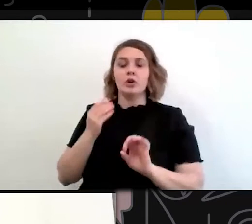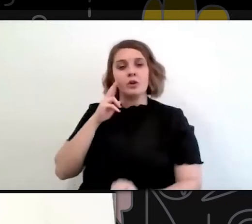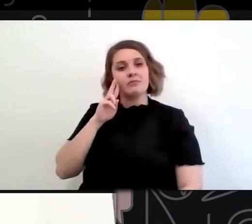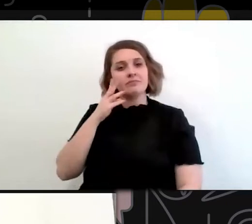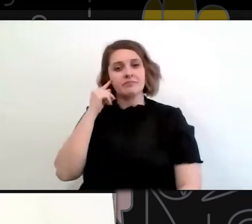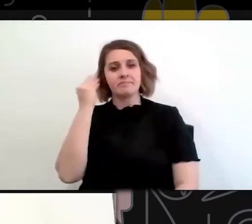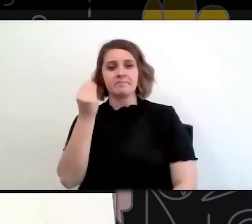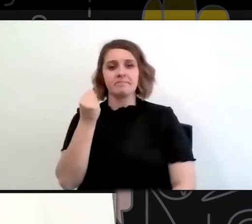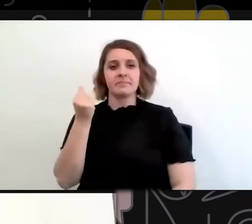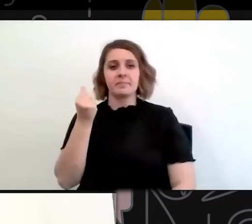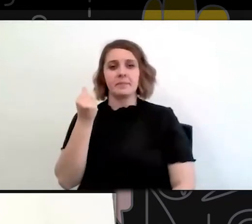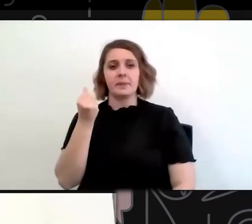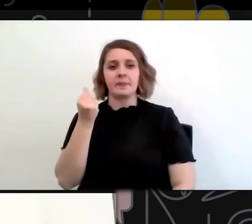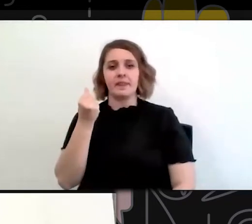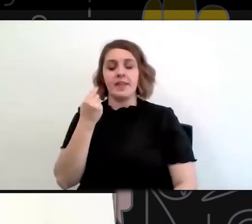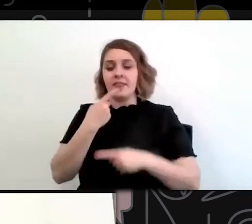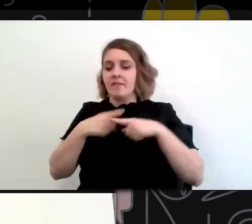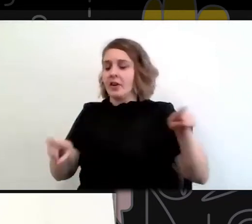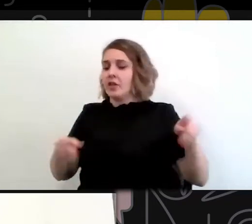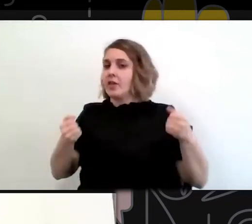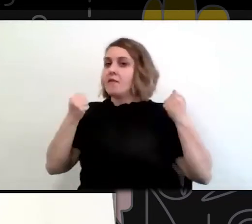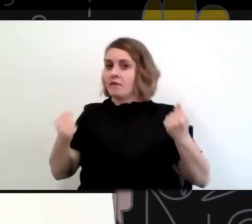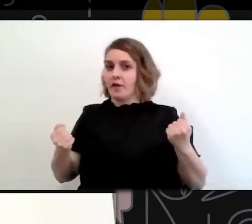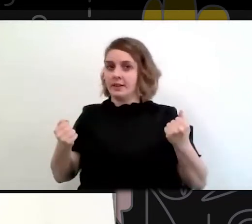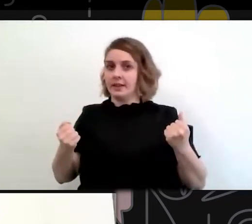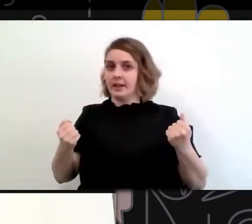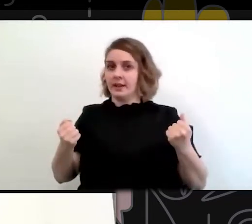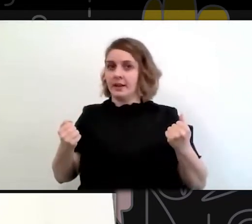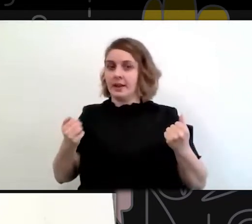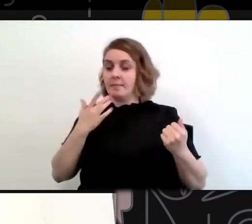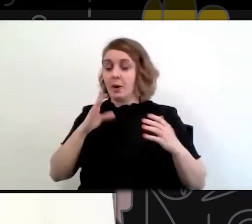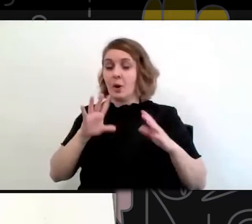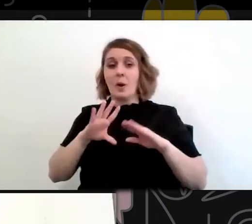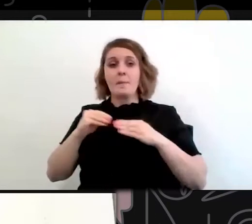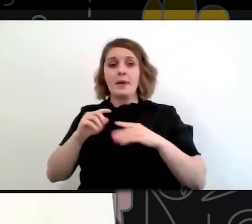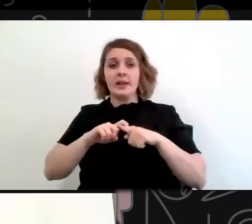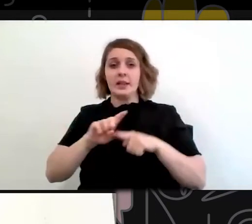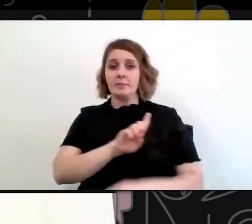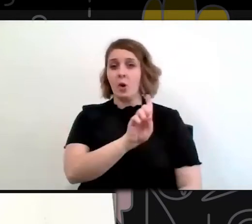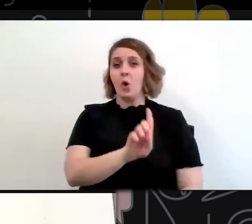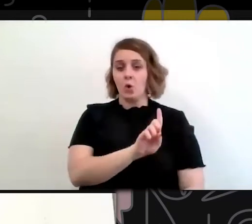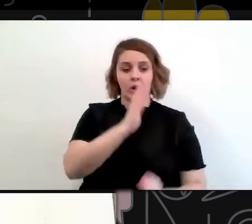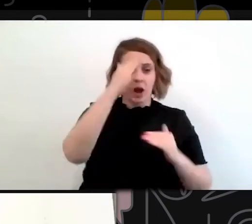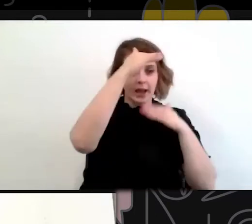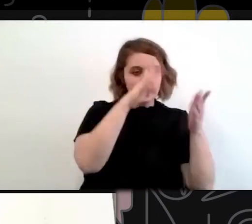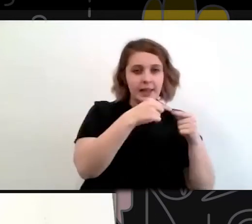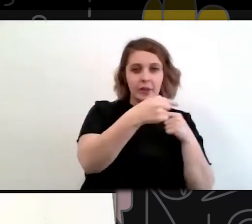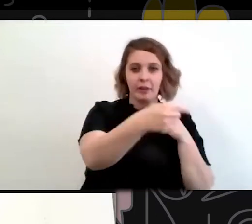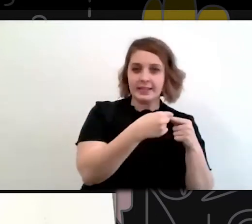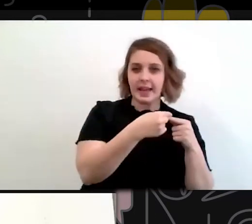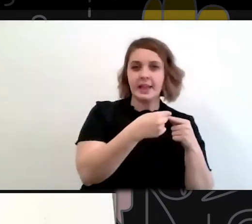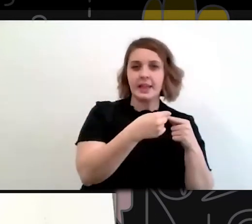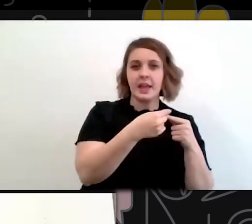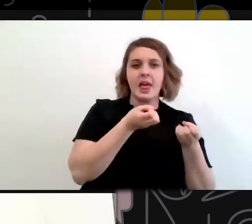haber una diferencia abismal entre cómo hemos estado los pacientes tipo 1 atendidos en remoto, con nuestros